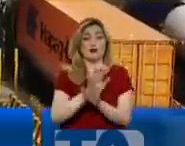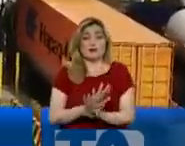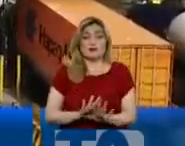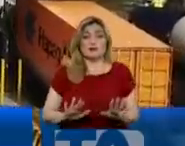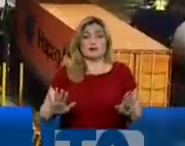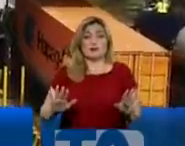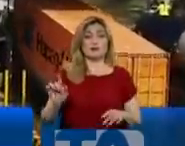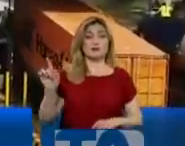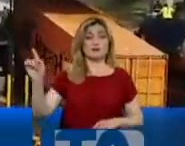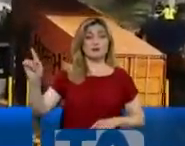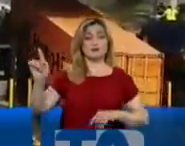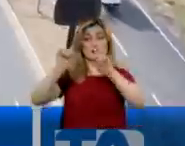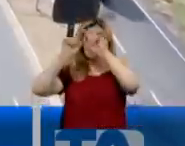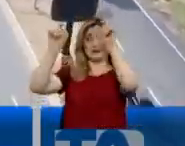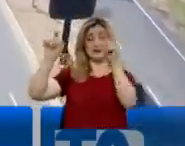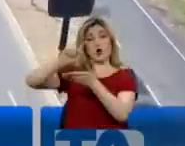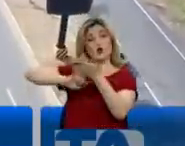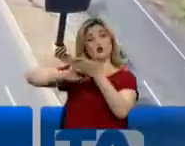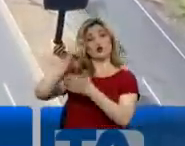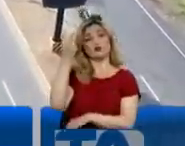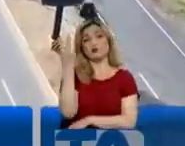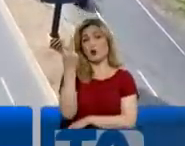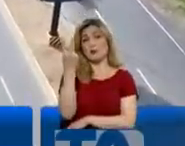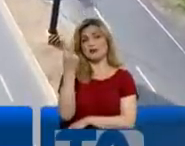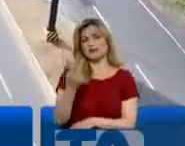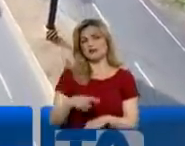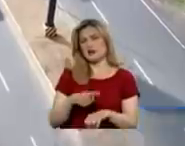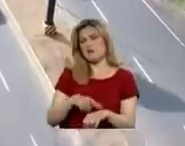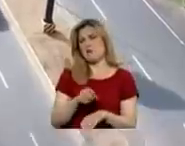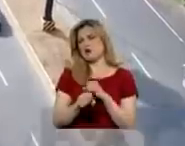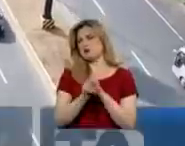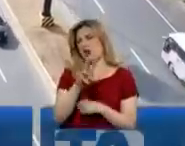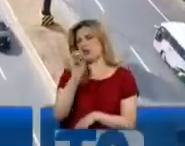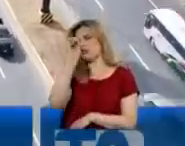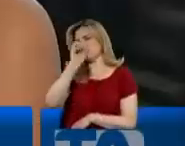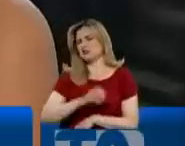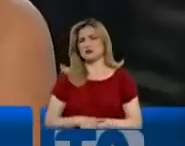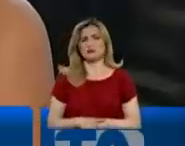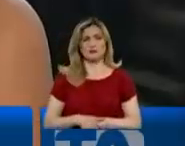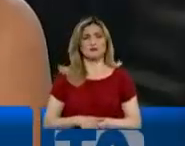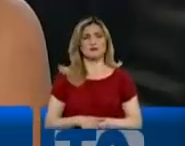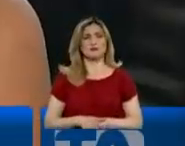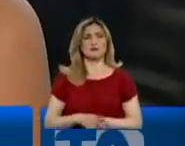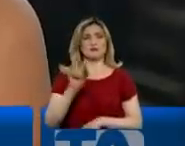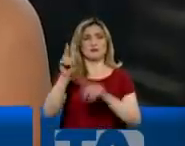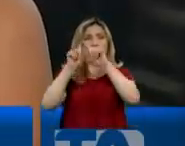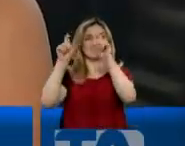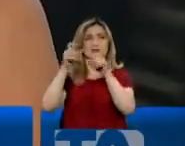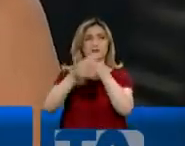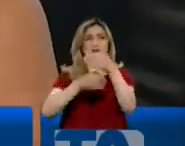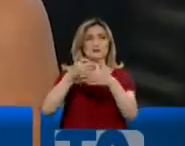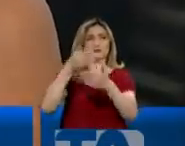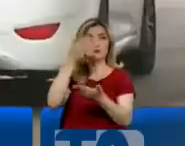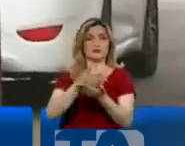de concesión que el gobierno provincial ha mantenido por 20 años con las compañías con norte y consejo a ese proceso no se detendrá